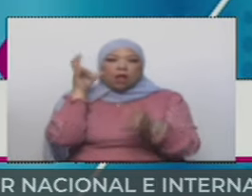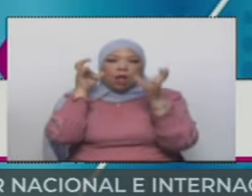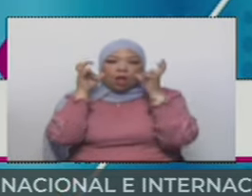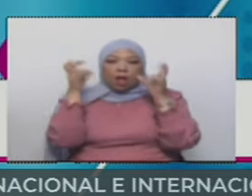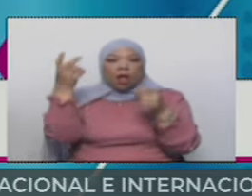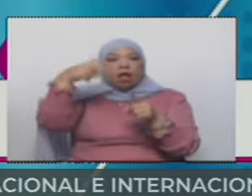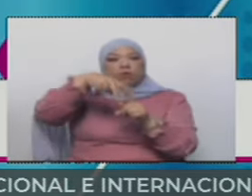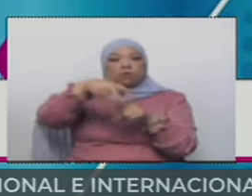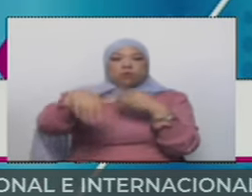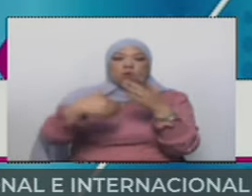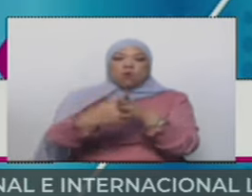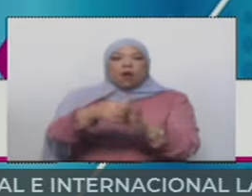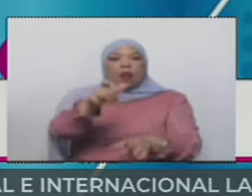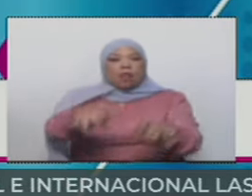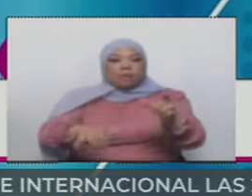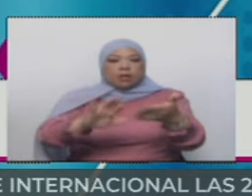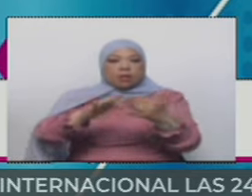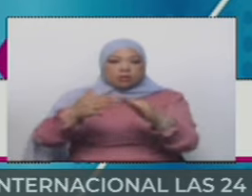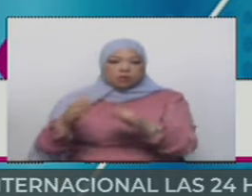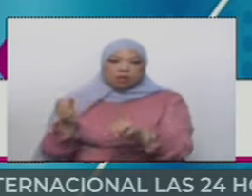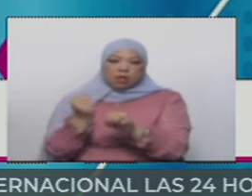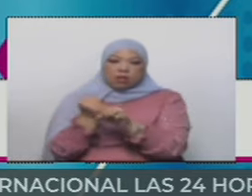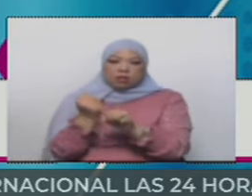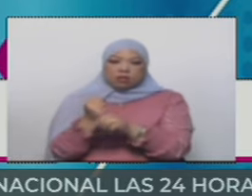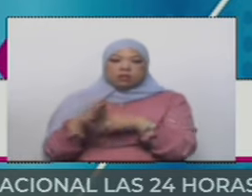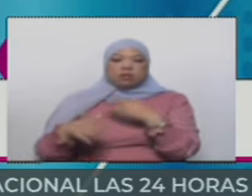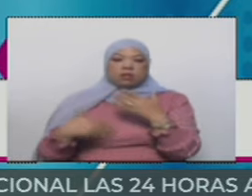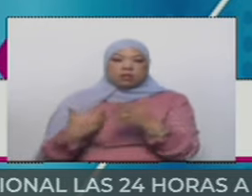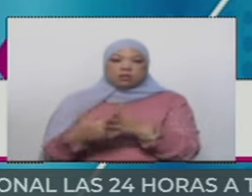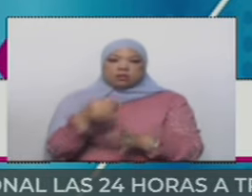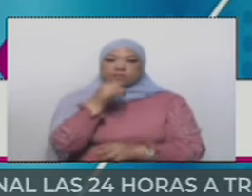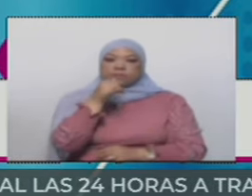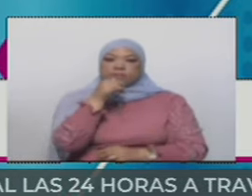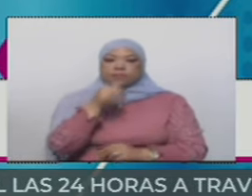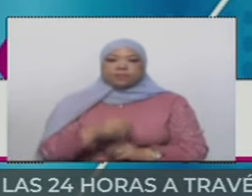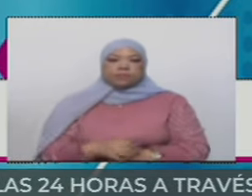rodear por gente tóxica.